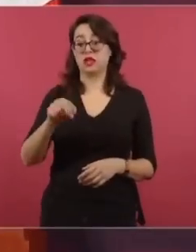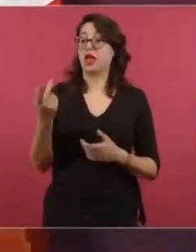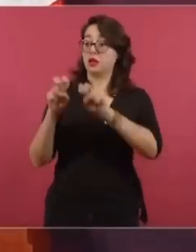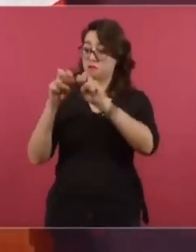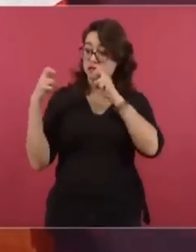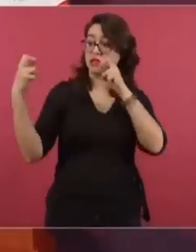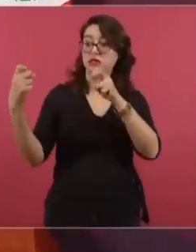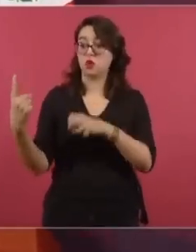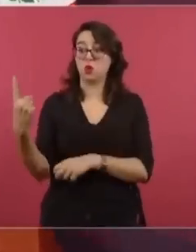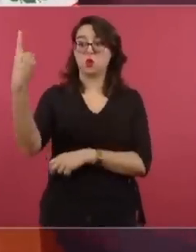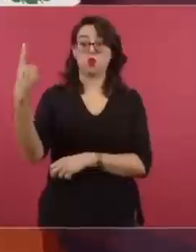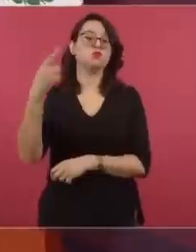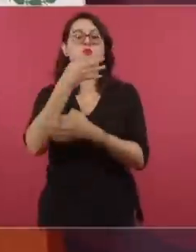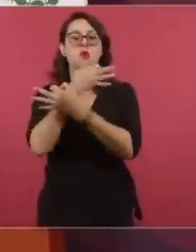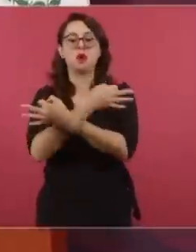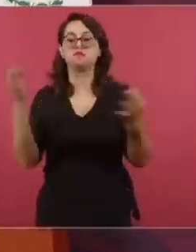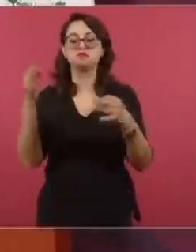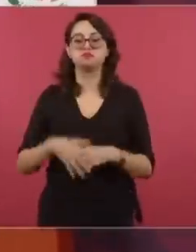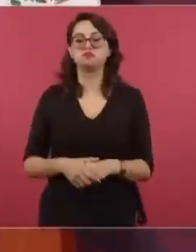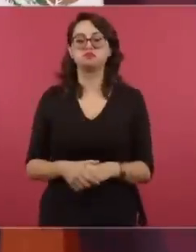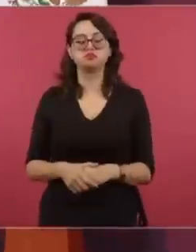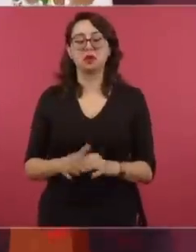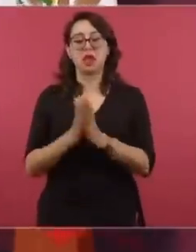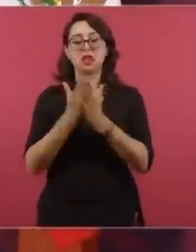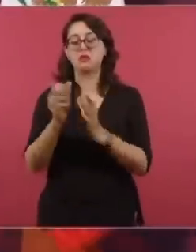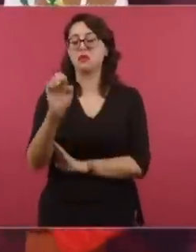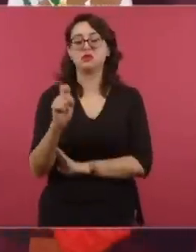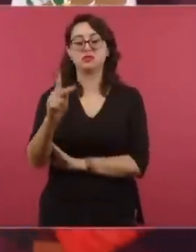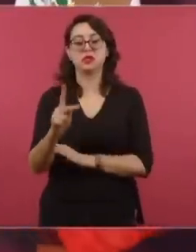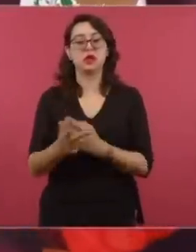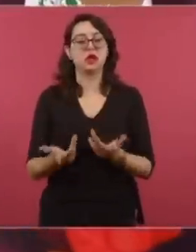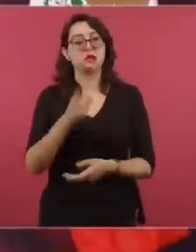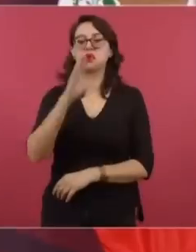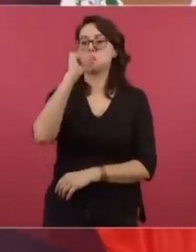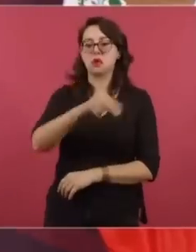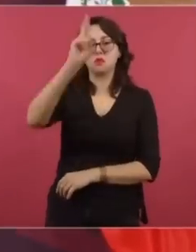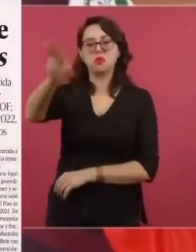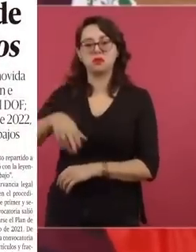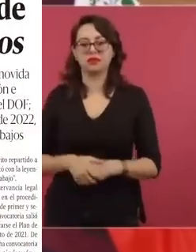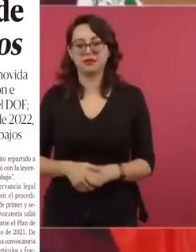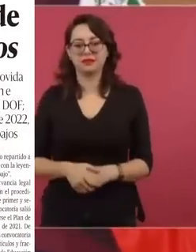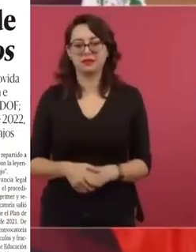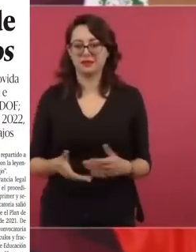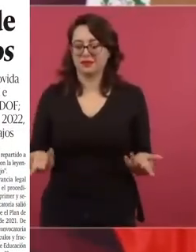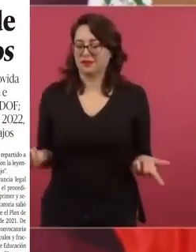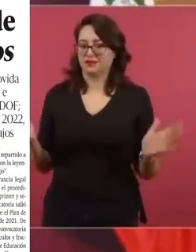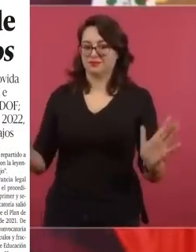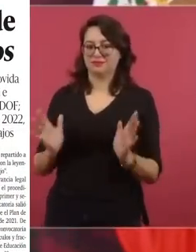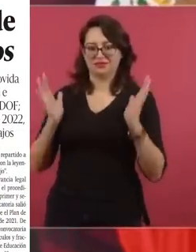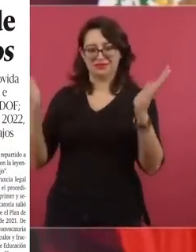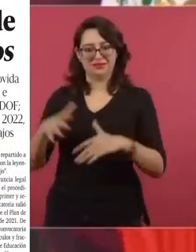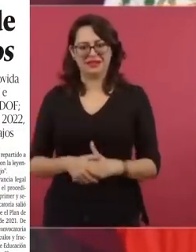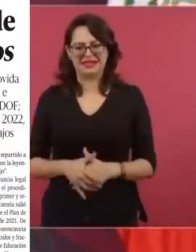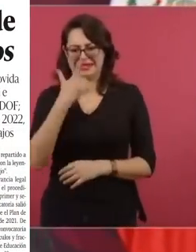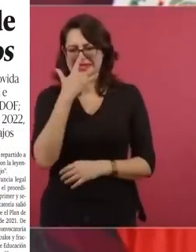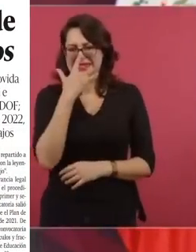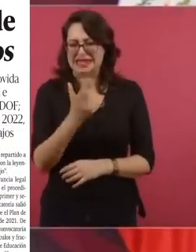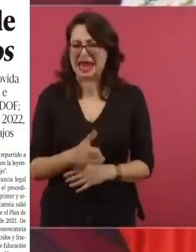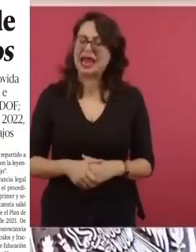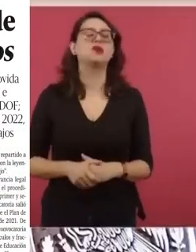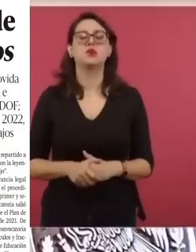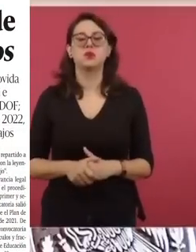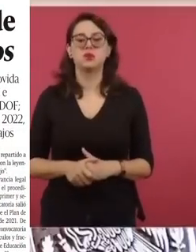que no se pueden distribuir los libros de texto en Chihuahua. Estamos ante un caso especial